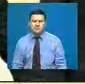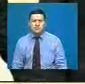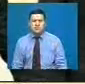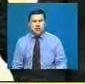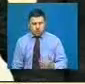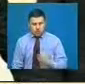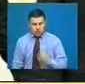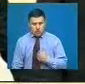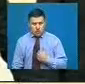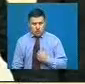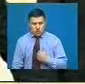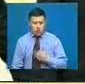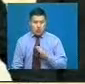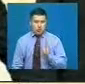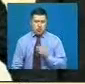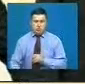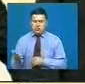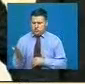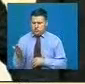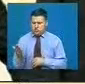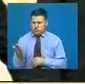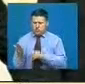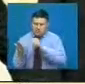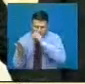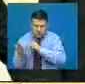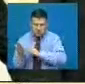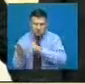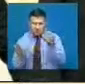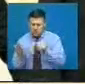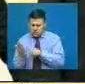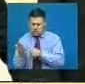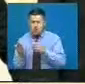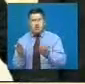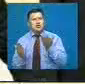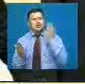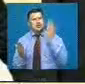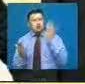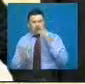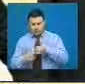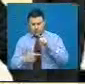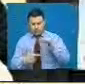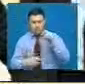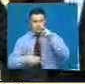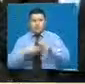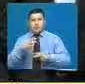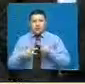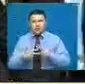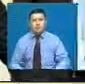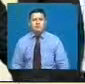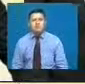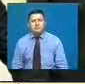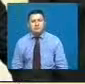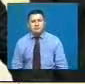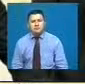que yo quizás considero la publicación más influyente en materia económica en el mundo,